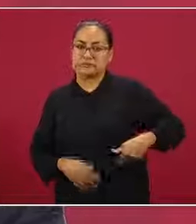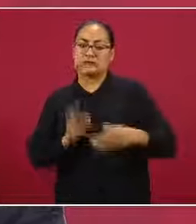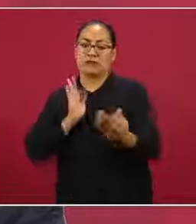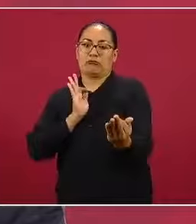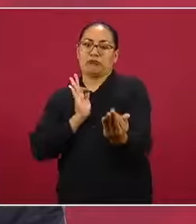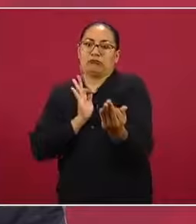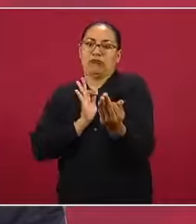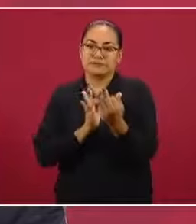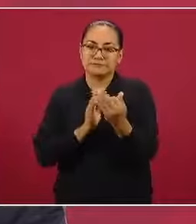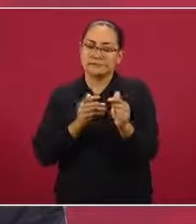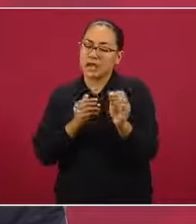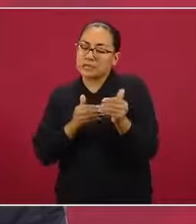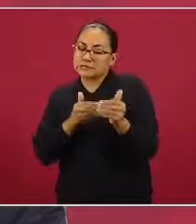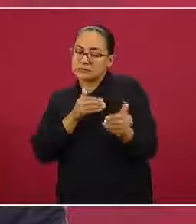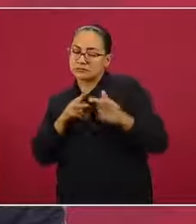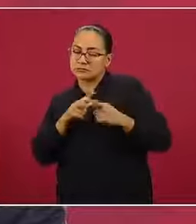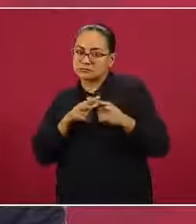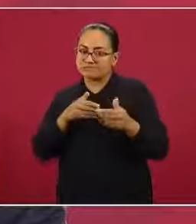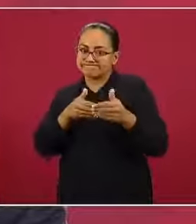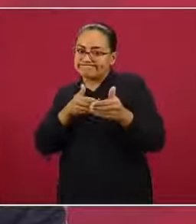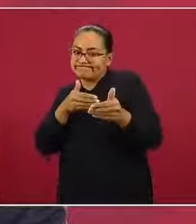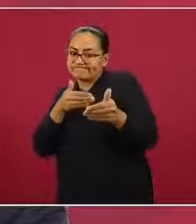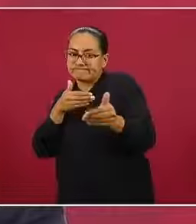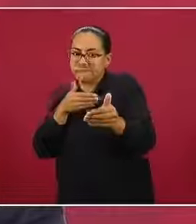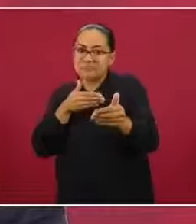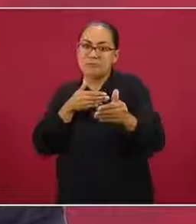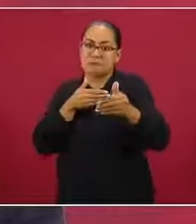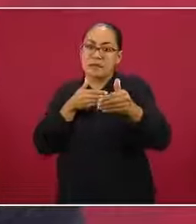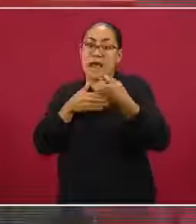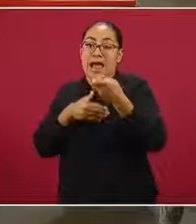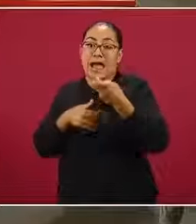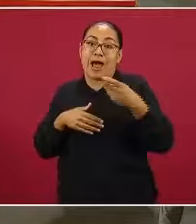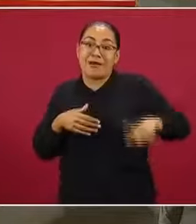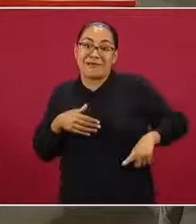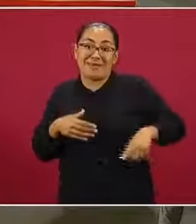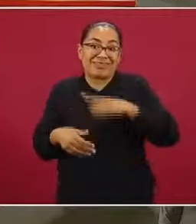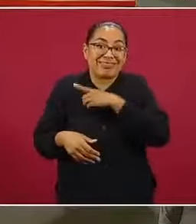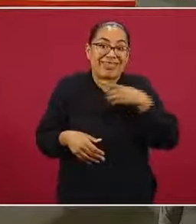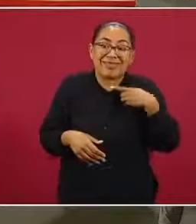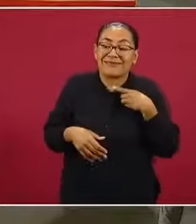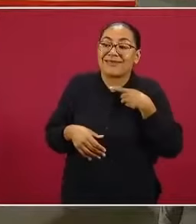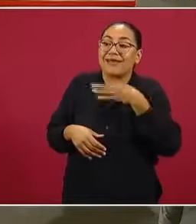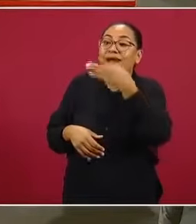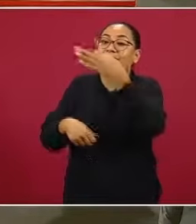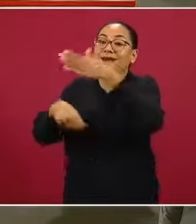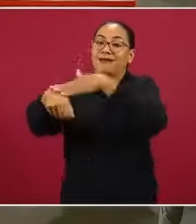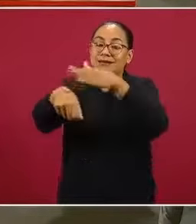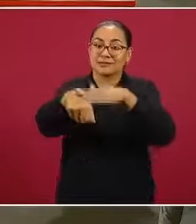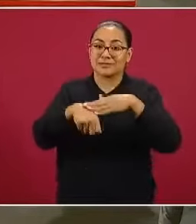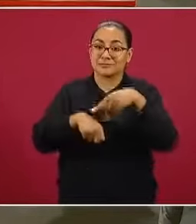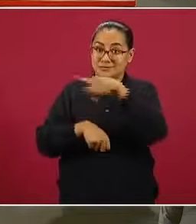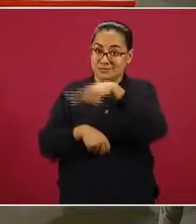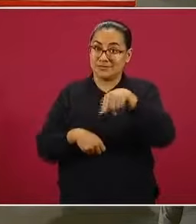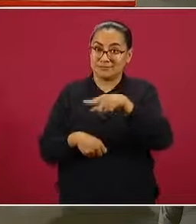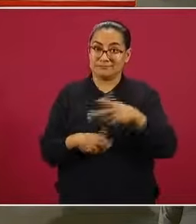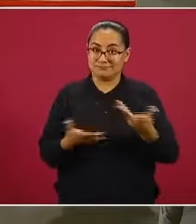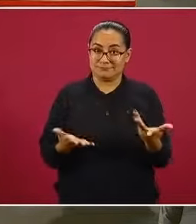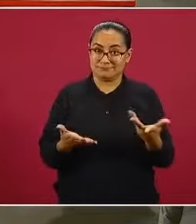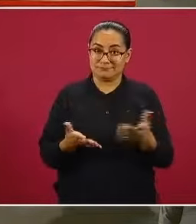o kilómetros de la señal. Es una obligación, nadie refuta que se le informe a los